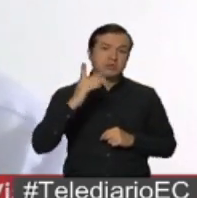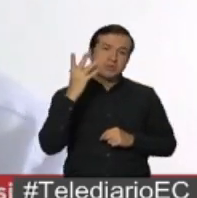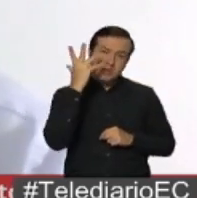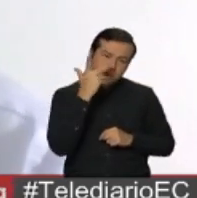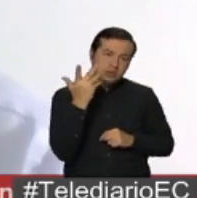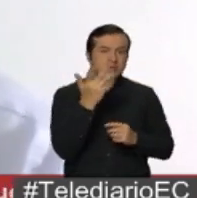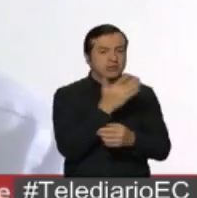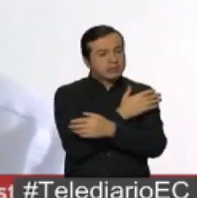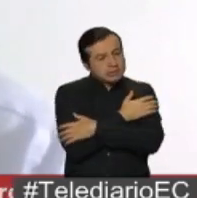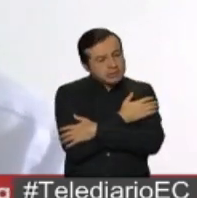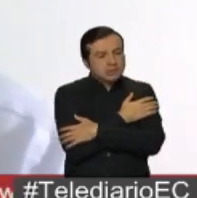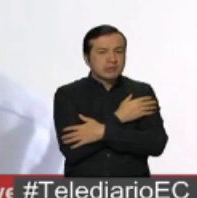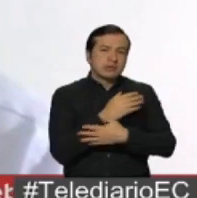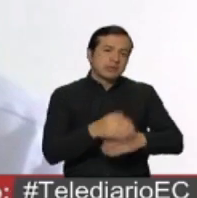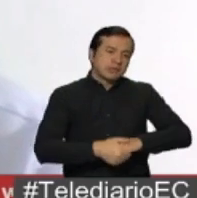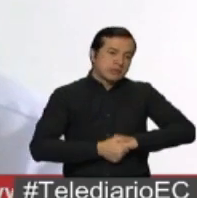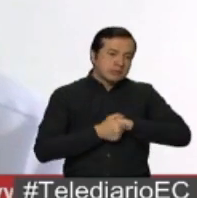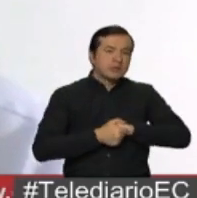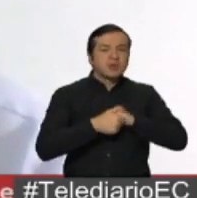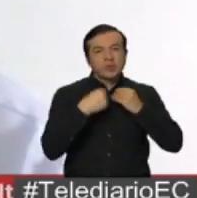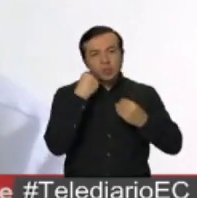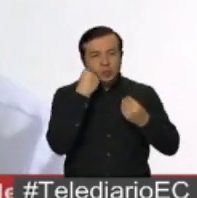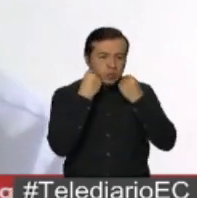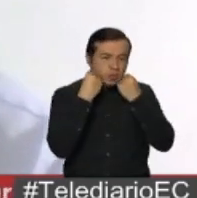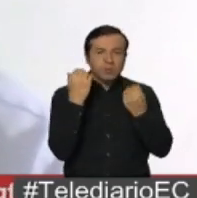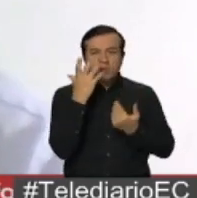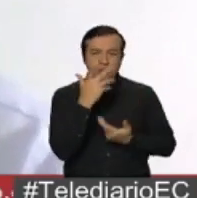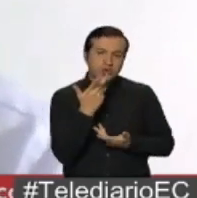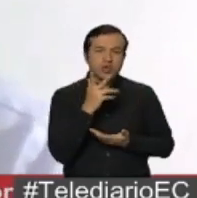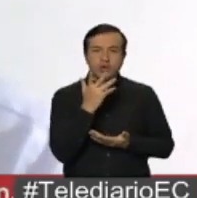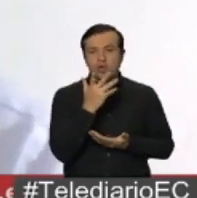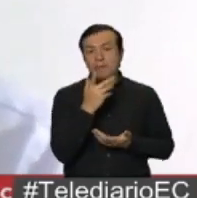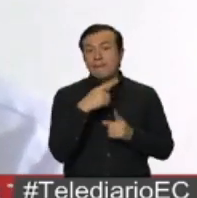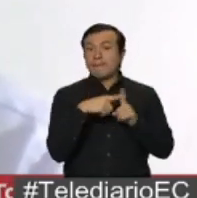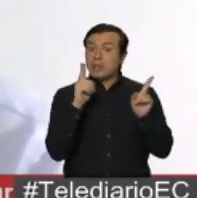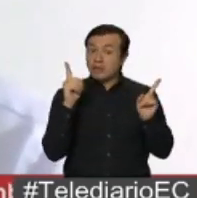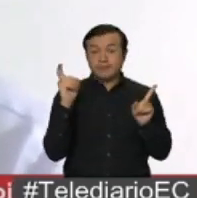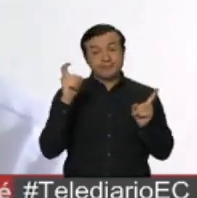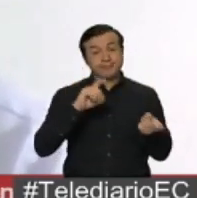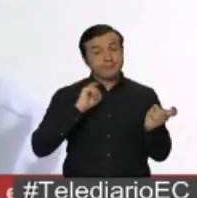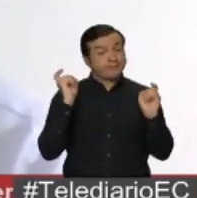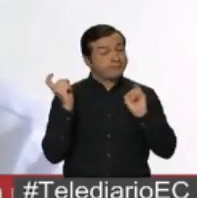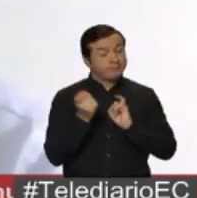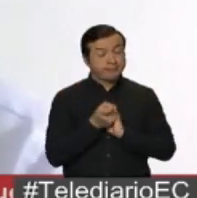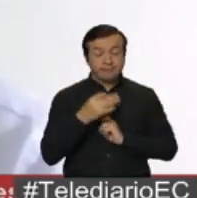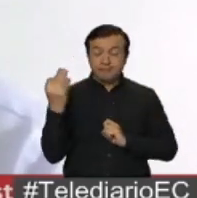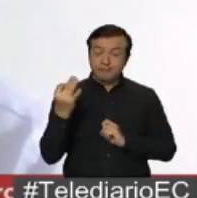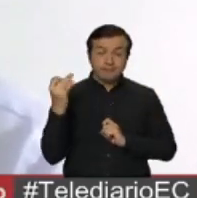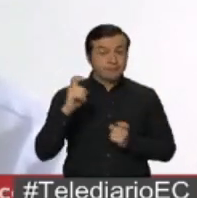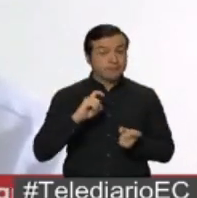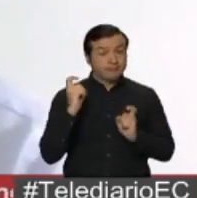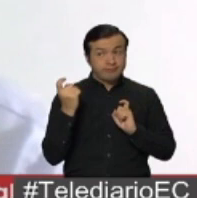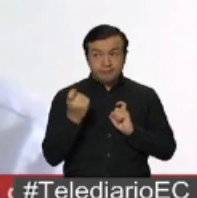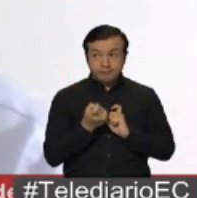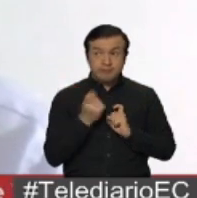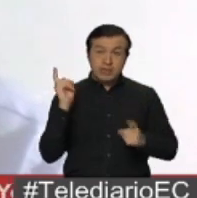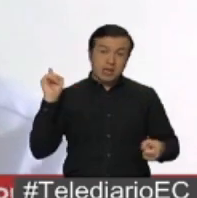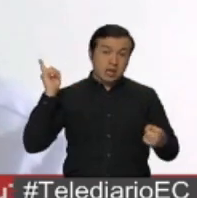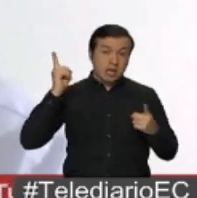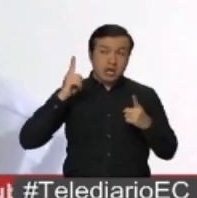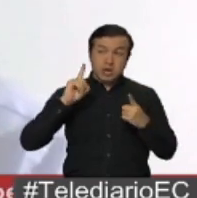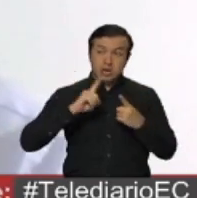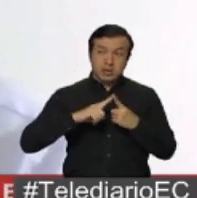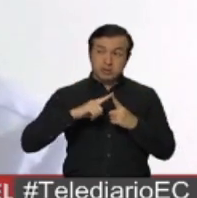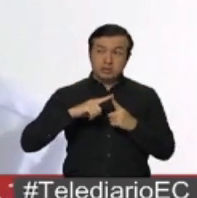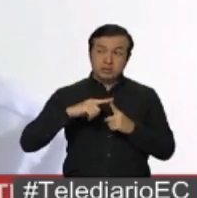abrazo una estrechez de manos pero tendrá que cambiar eso por lo menos hasta que encontremos